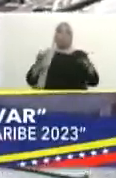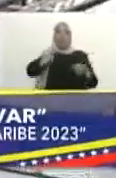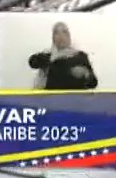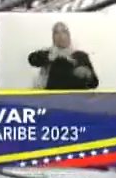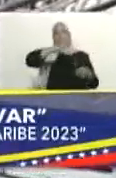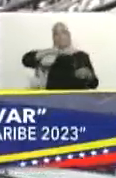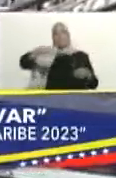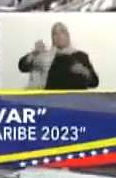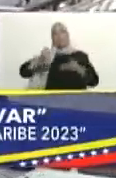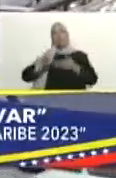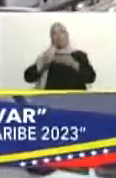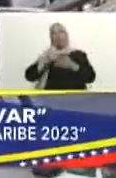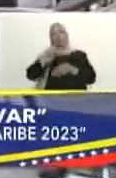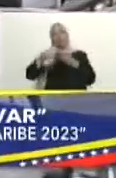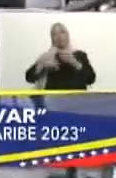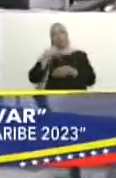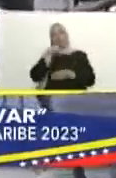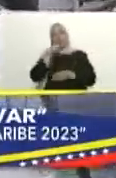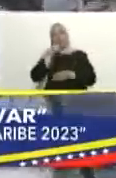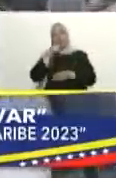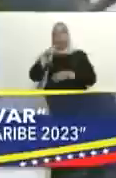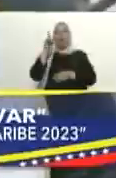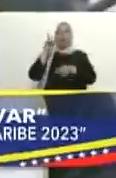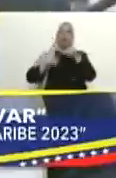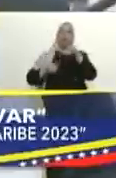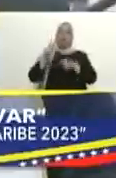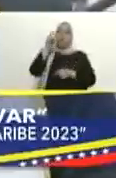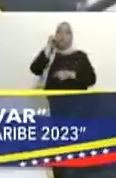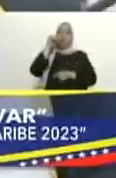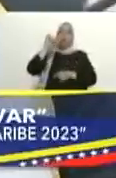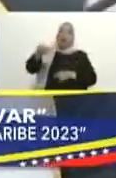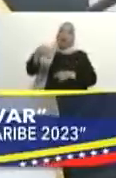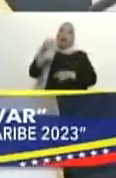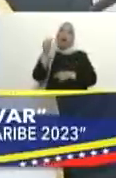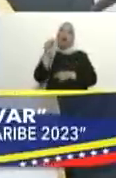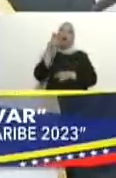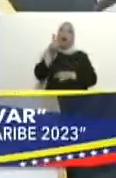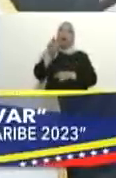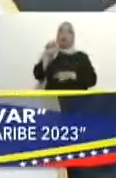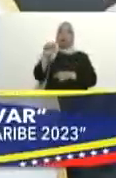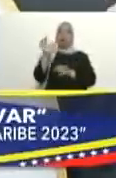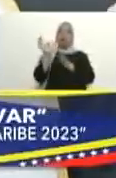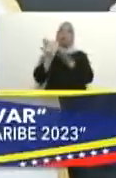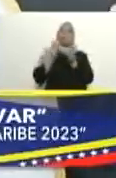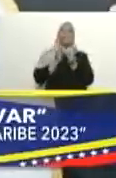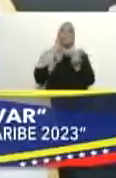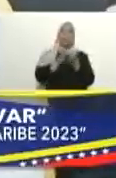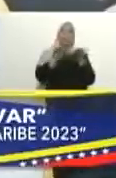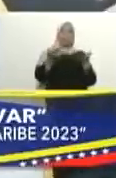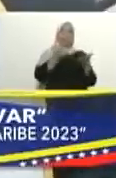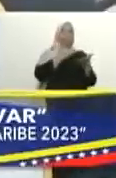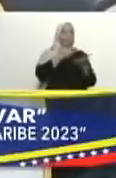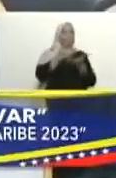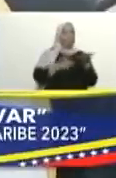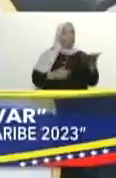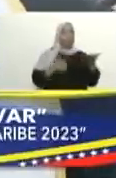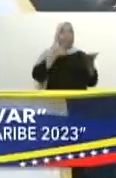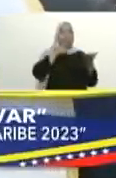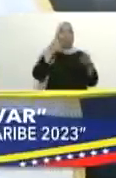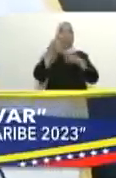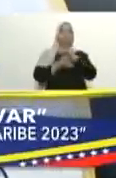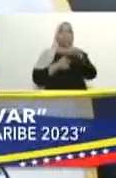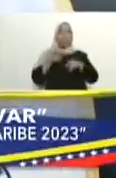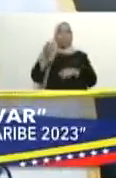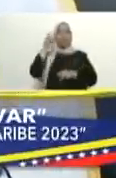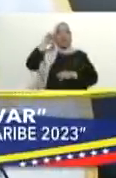obedecer a su favor. Jabes era un joven que habla la Biblia, que cuando él iba a emprender grandes retos, él